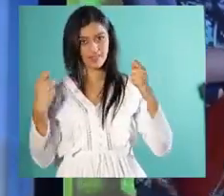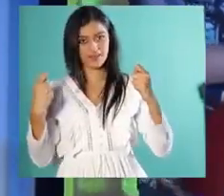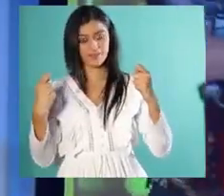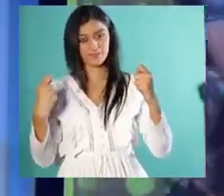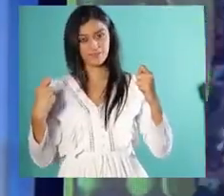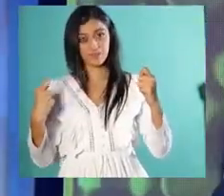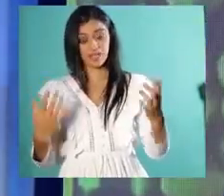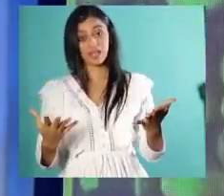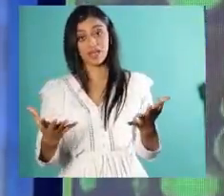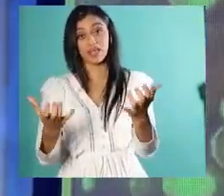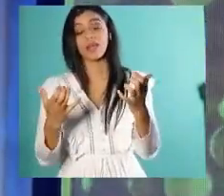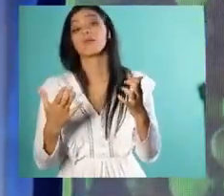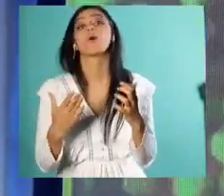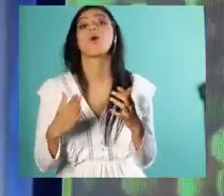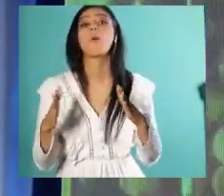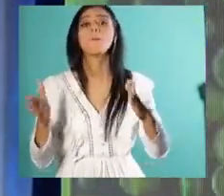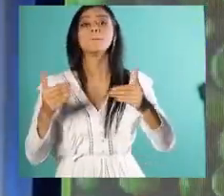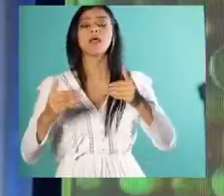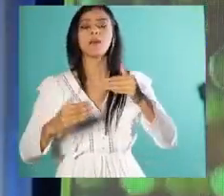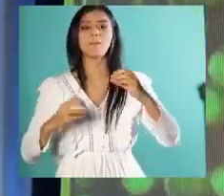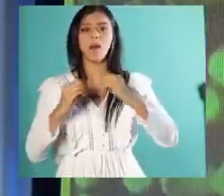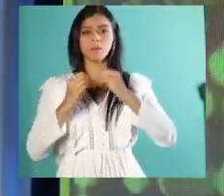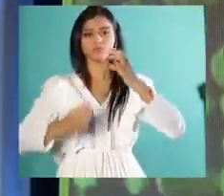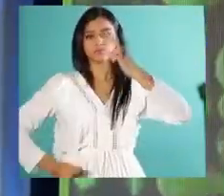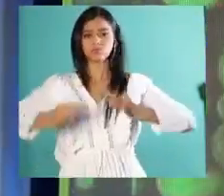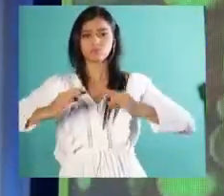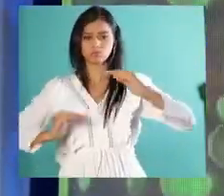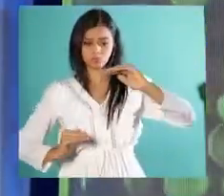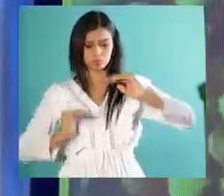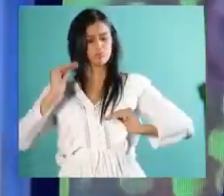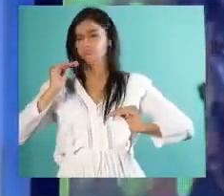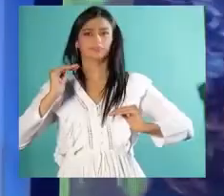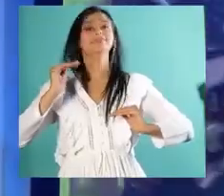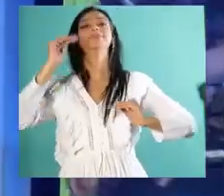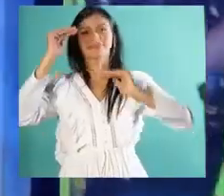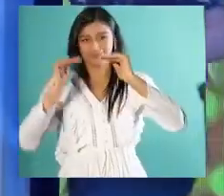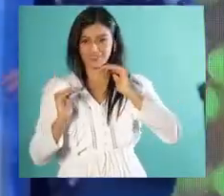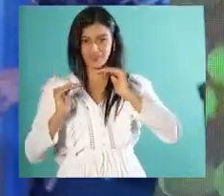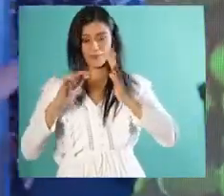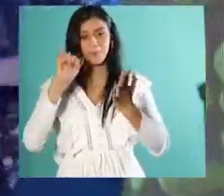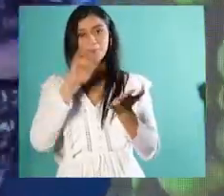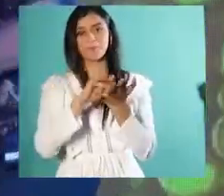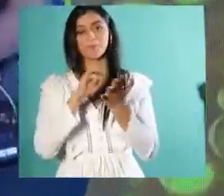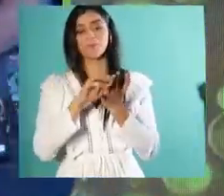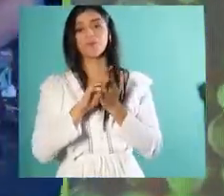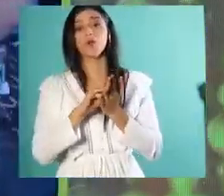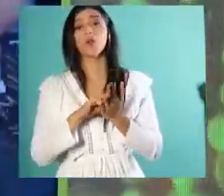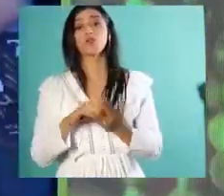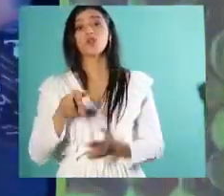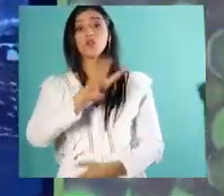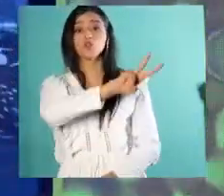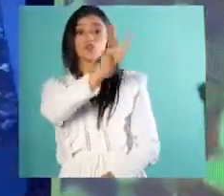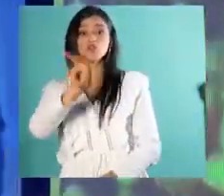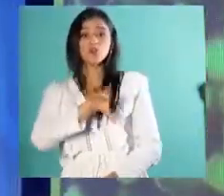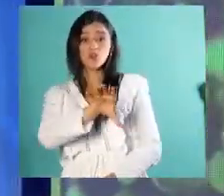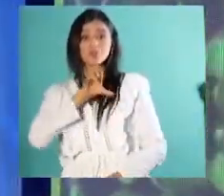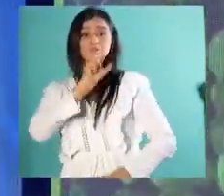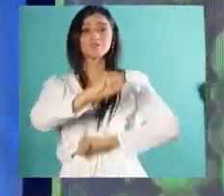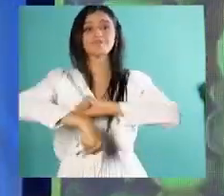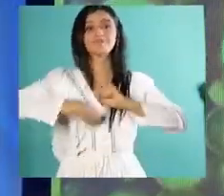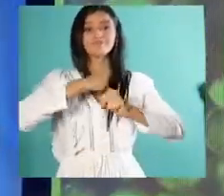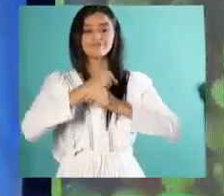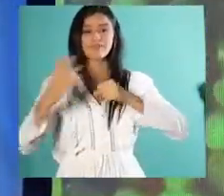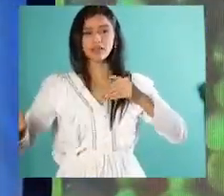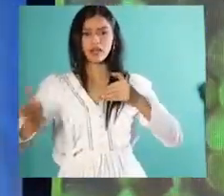fiesta, pero queremos hacerlo con un Panamá más justo y equitativo. Por ello, el pacto por el